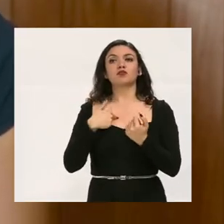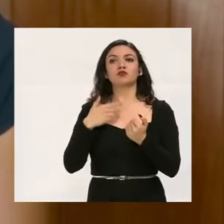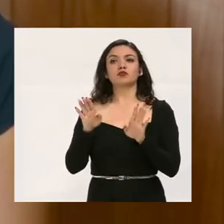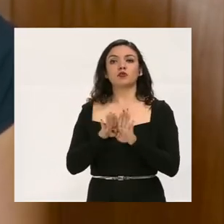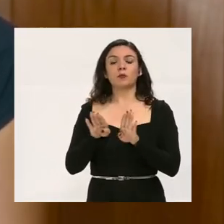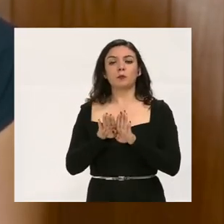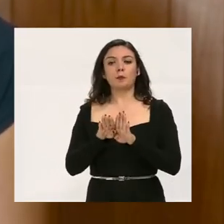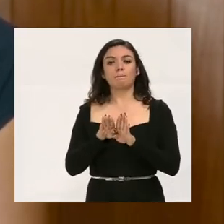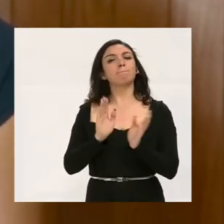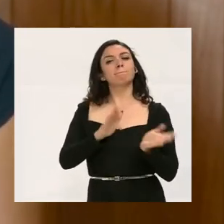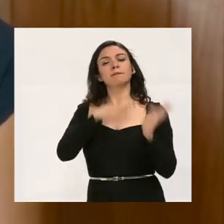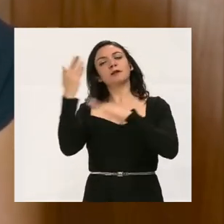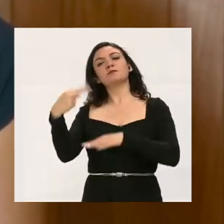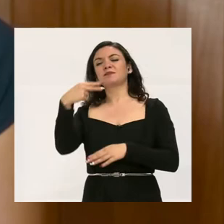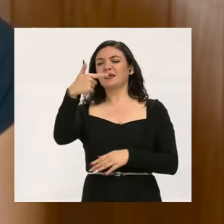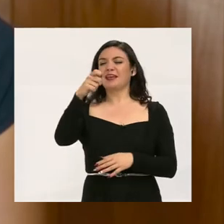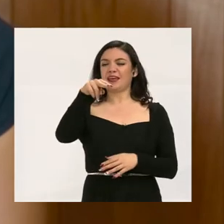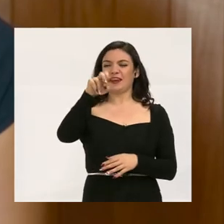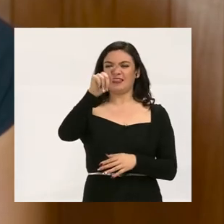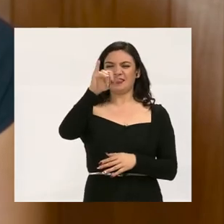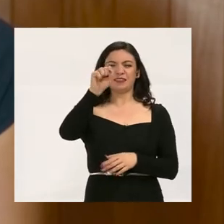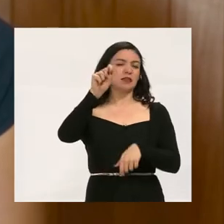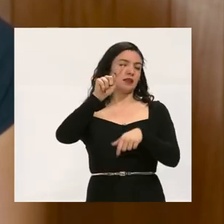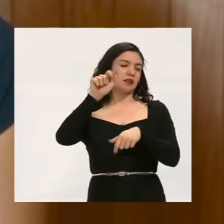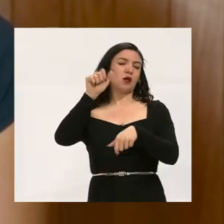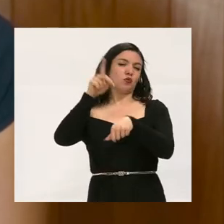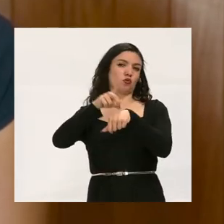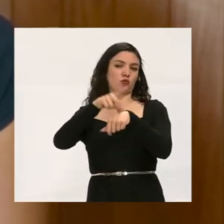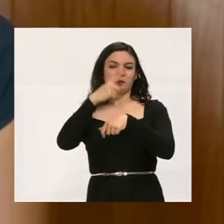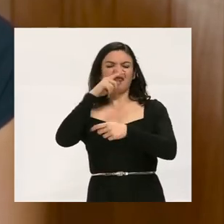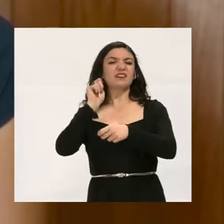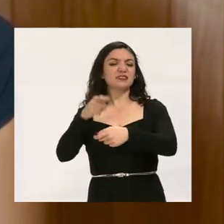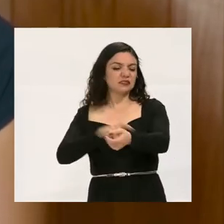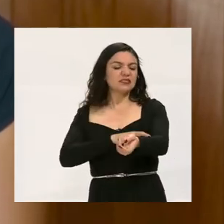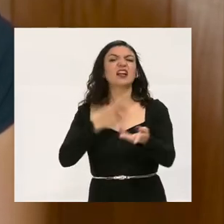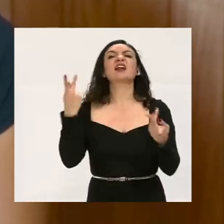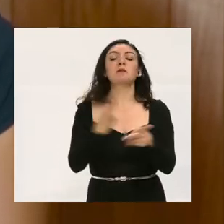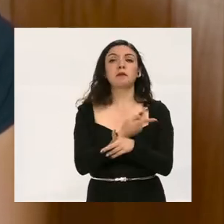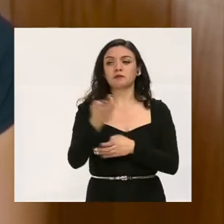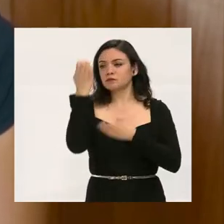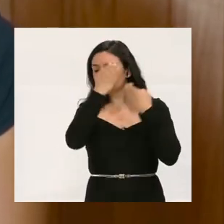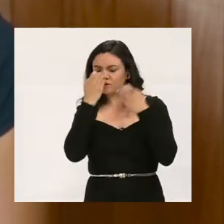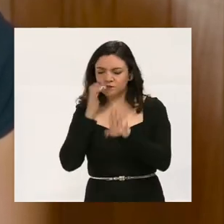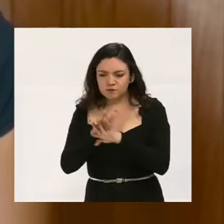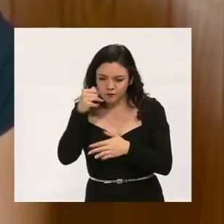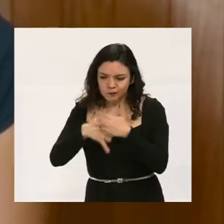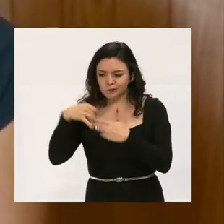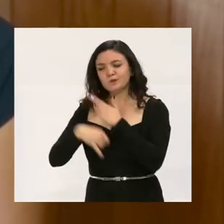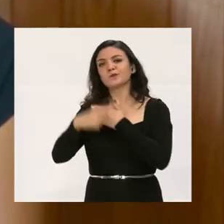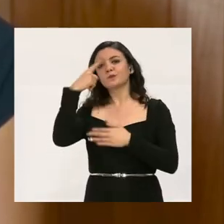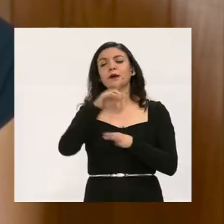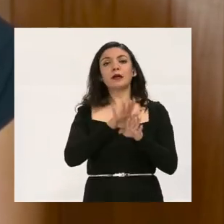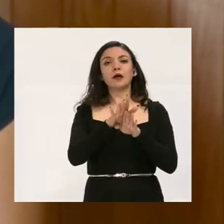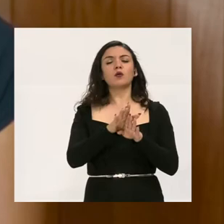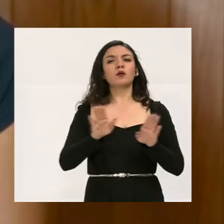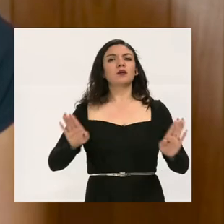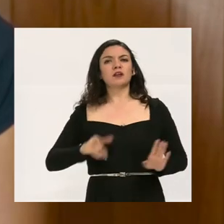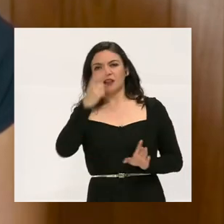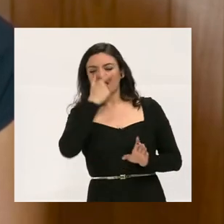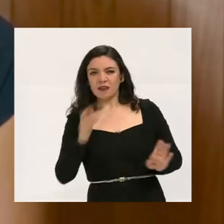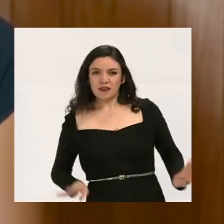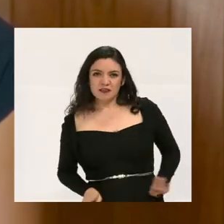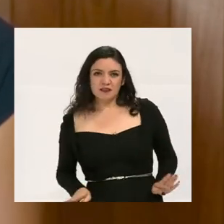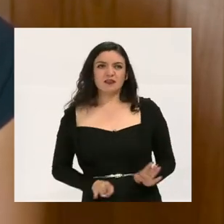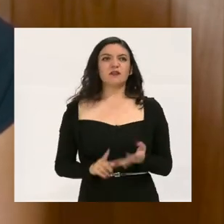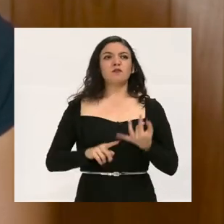me sugieren ir con un genetista con el doctor así y bueno el este hace los estudios pertinentes también de